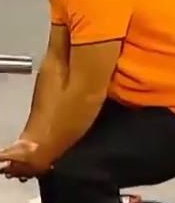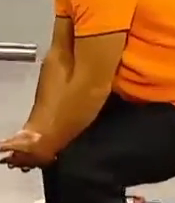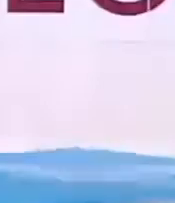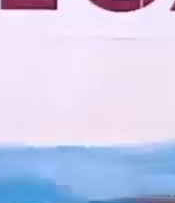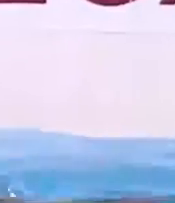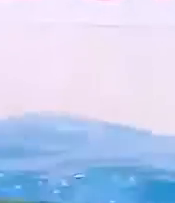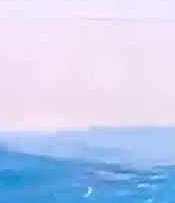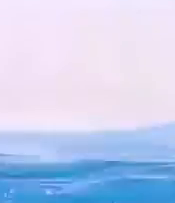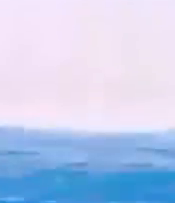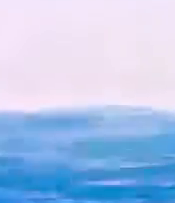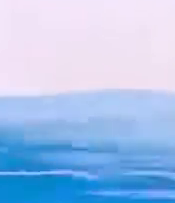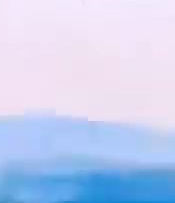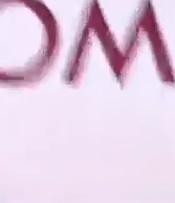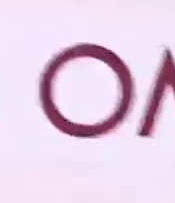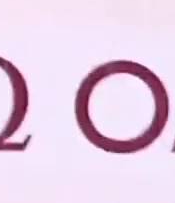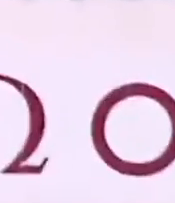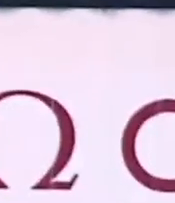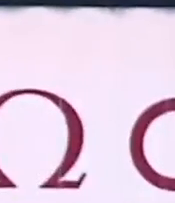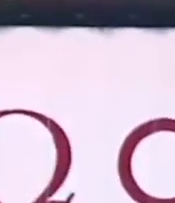Ahora son los mejores.